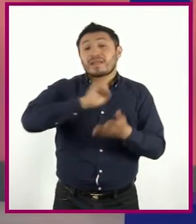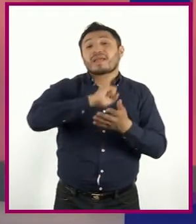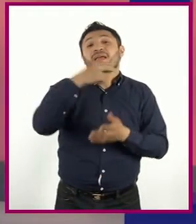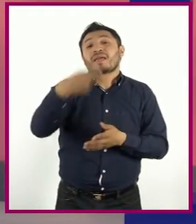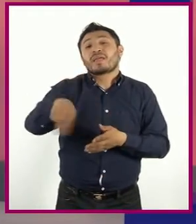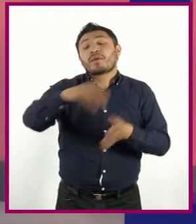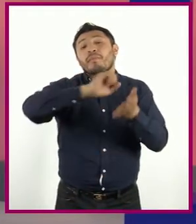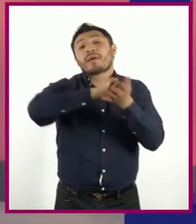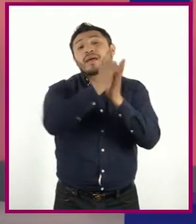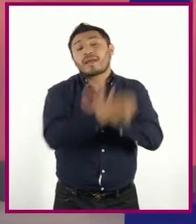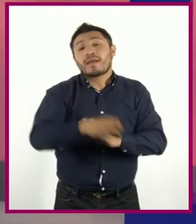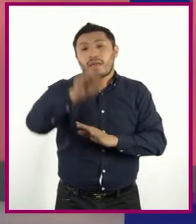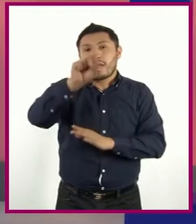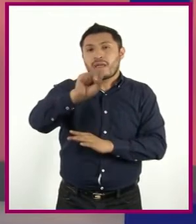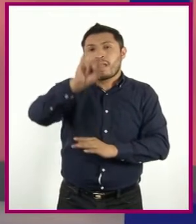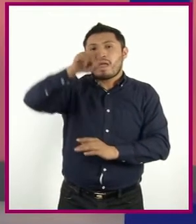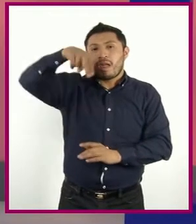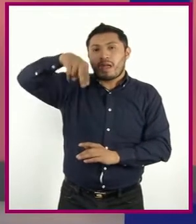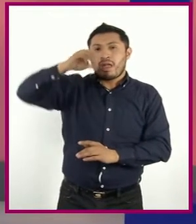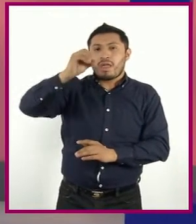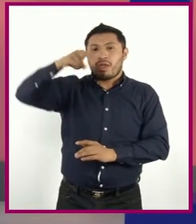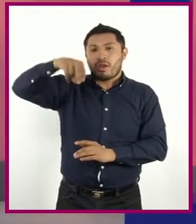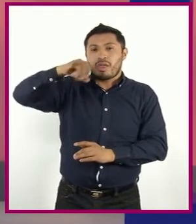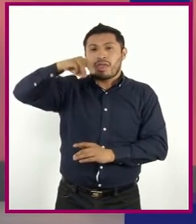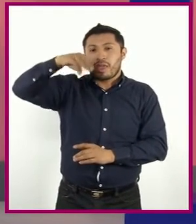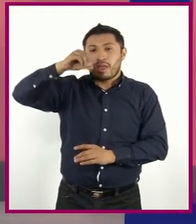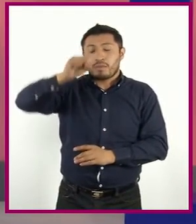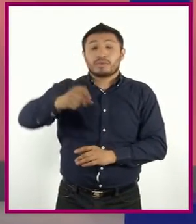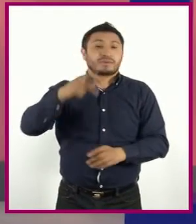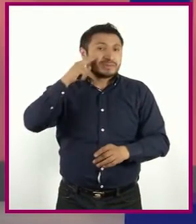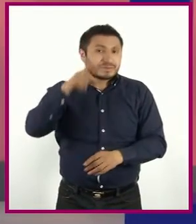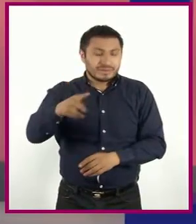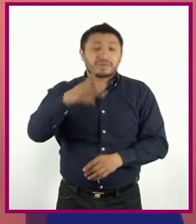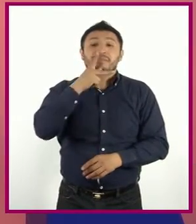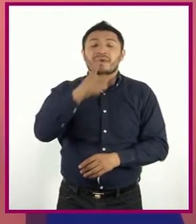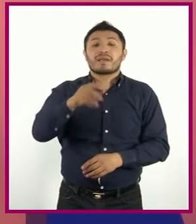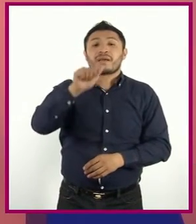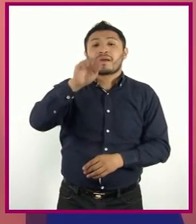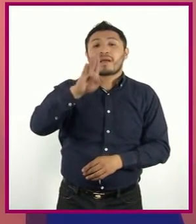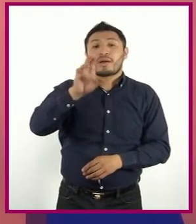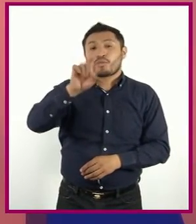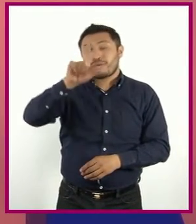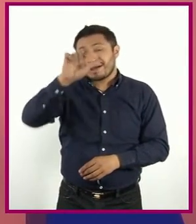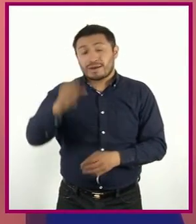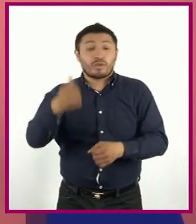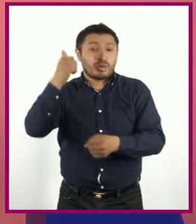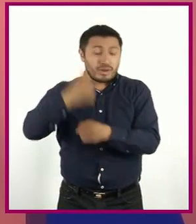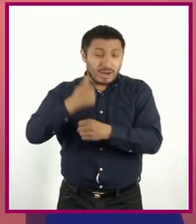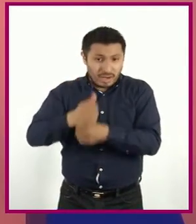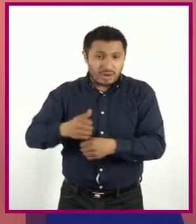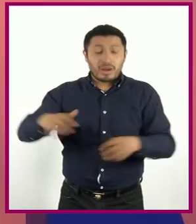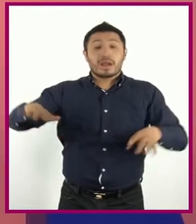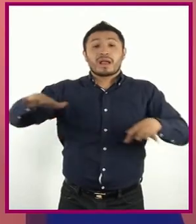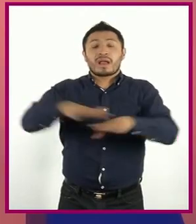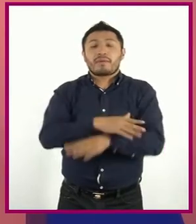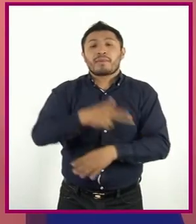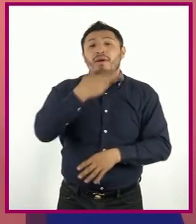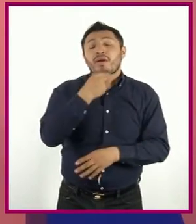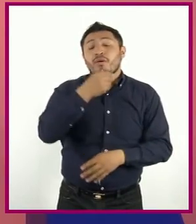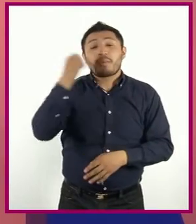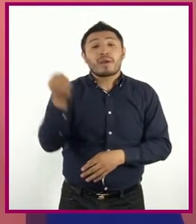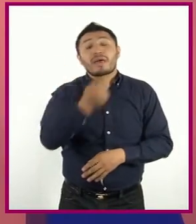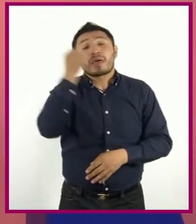sinónimos. Observemos que en este párrafo la palabra abuelo es sustituida por hombre de fortuna